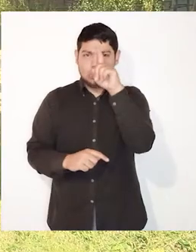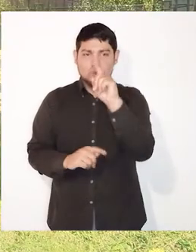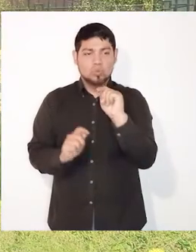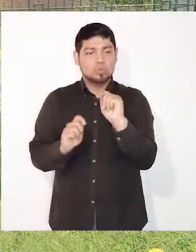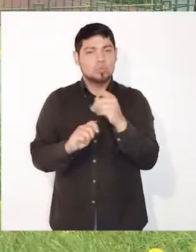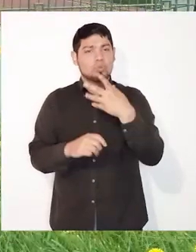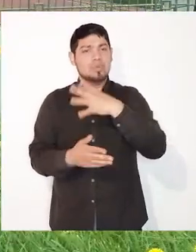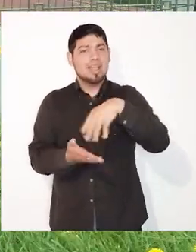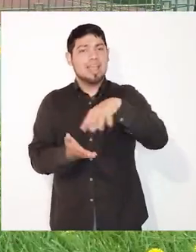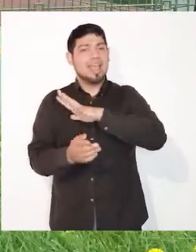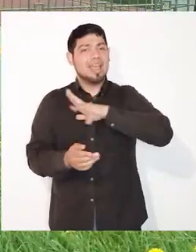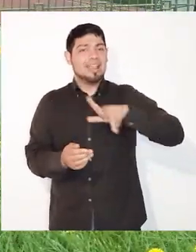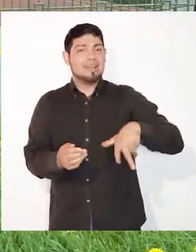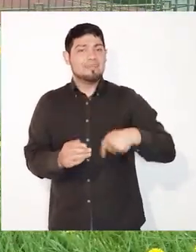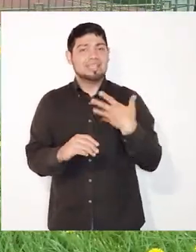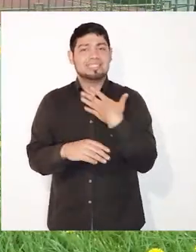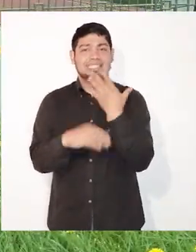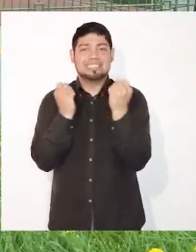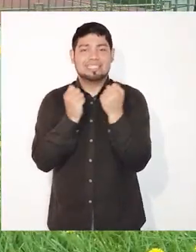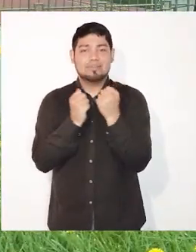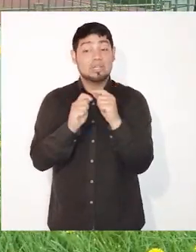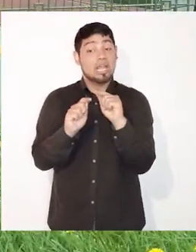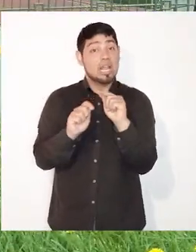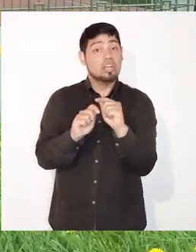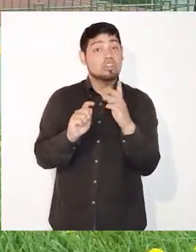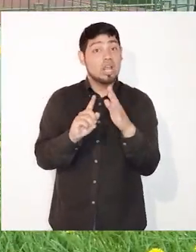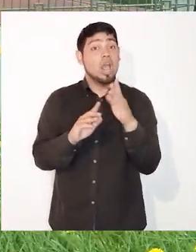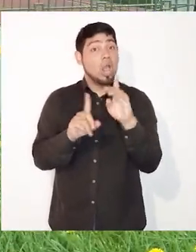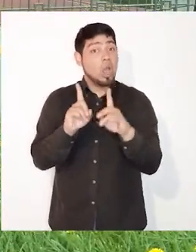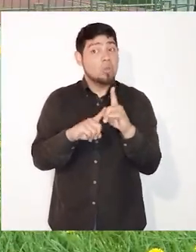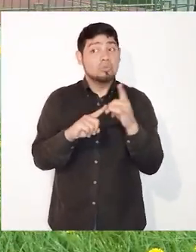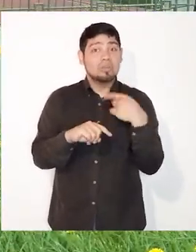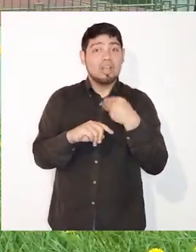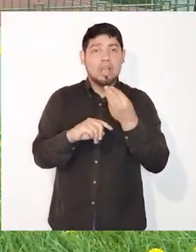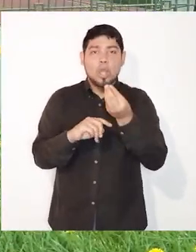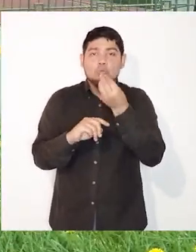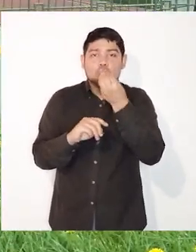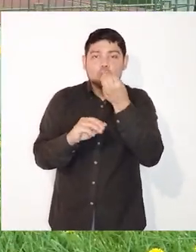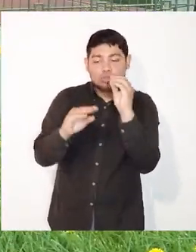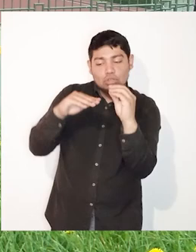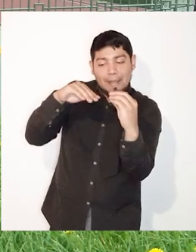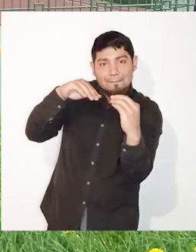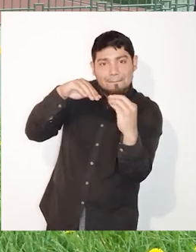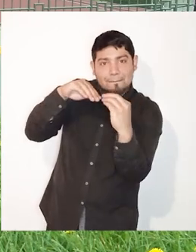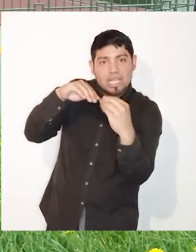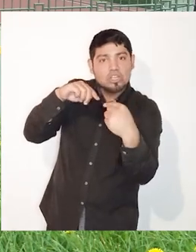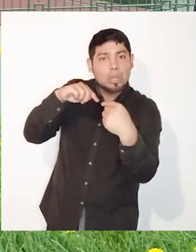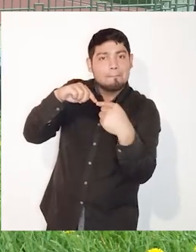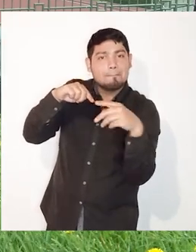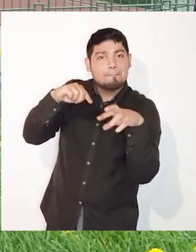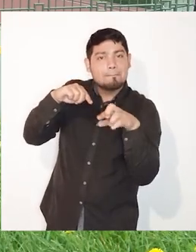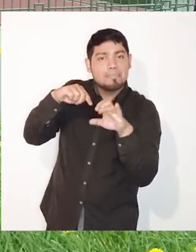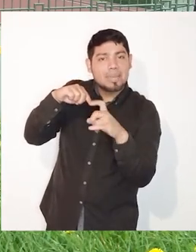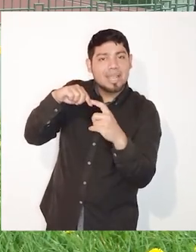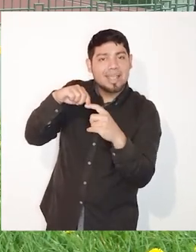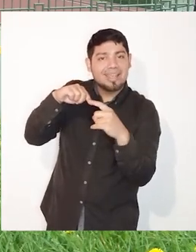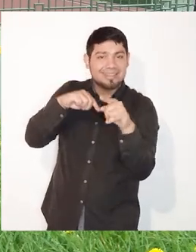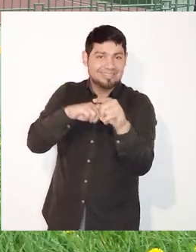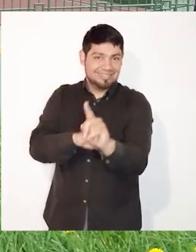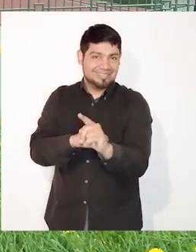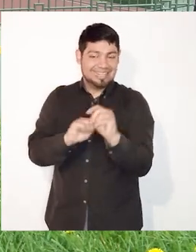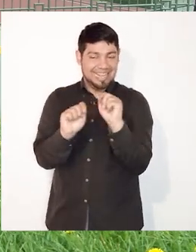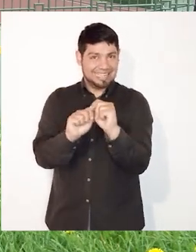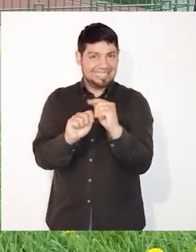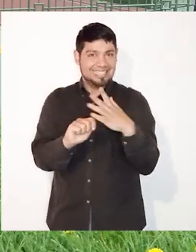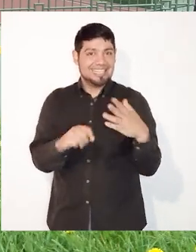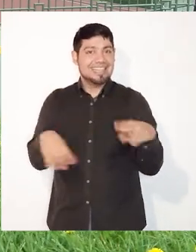costumbre tradicional de quienes concurren a la Plaza Muñoz Gamero de Punta Arenas es besar el dedo mayor del indígena al monumento Hernando